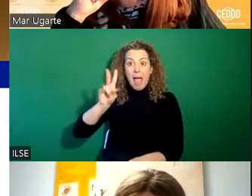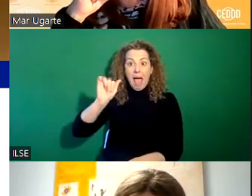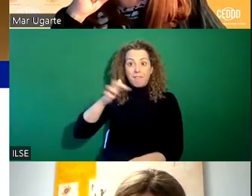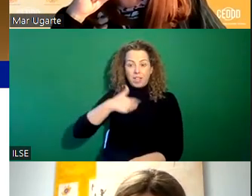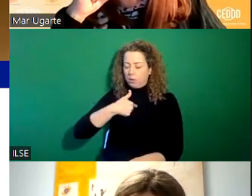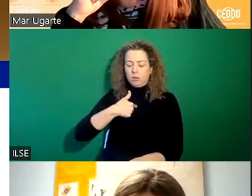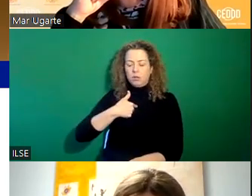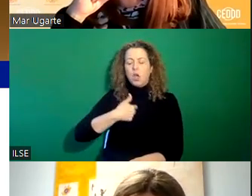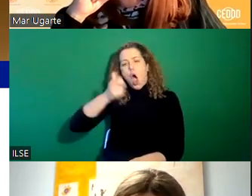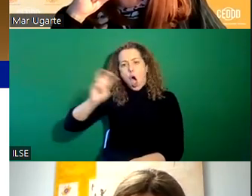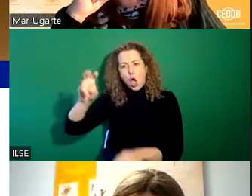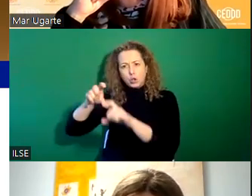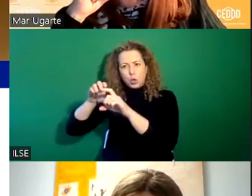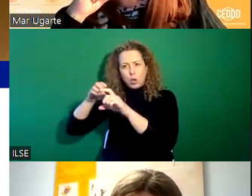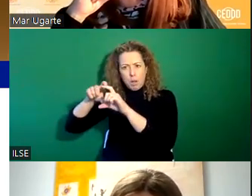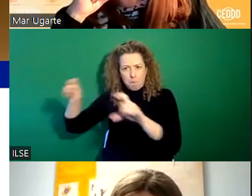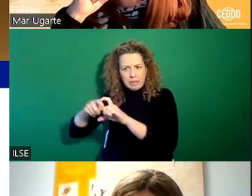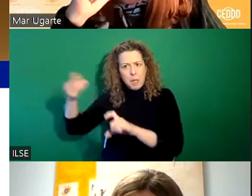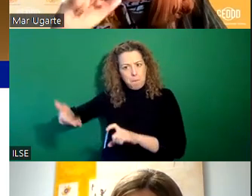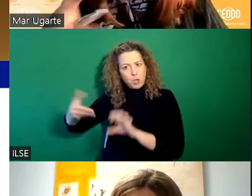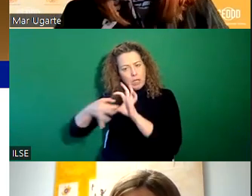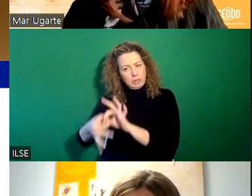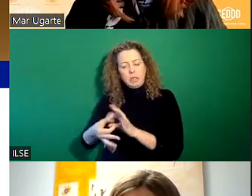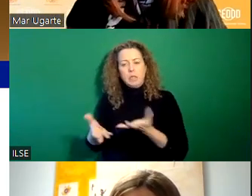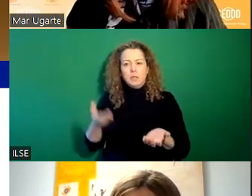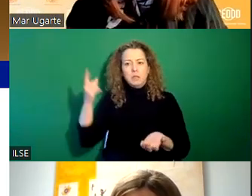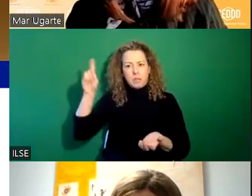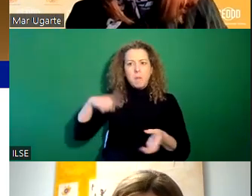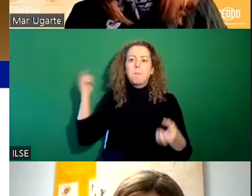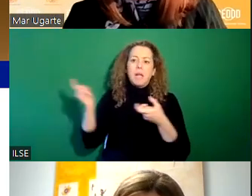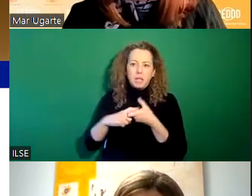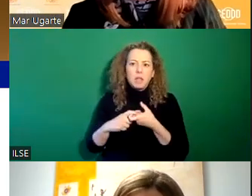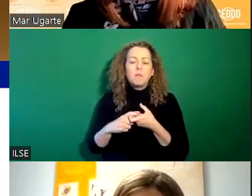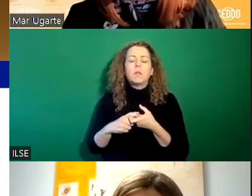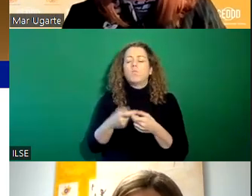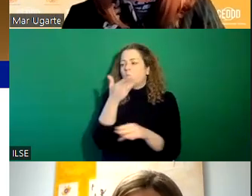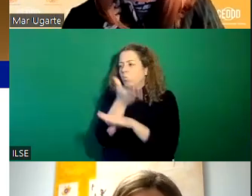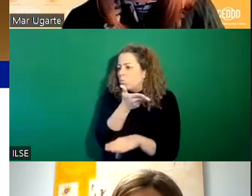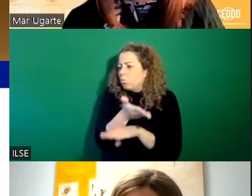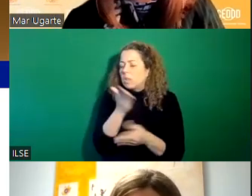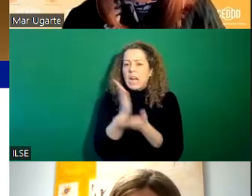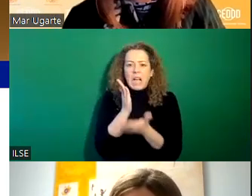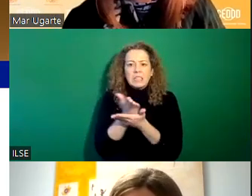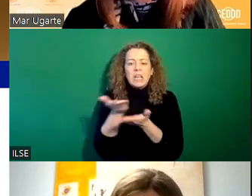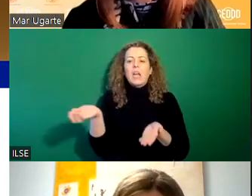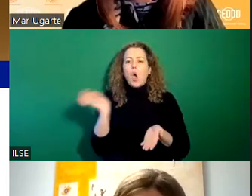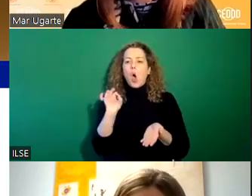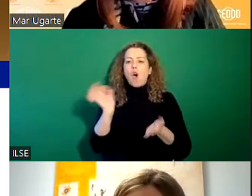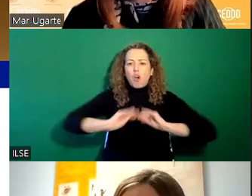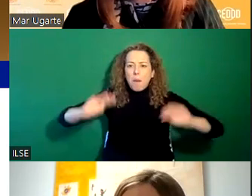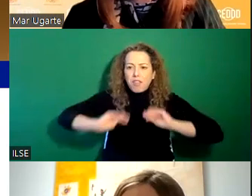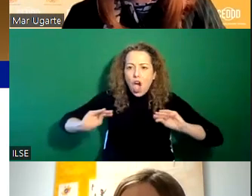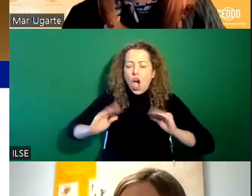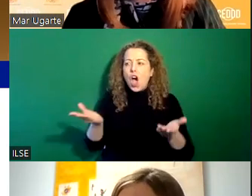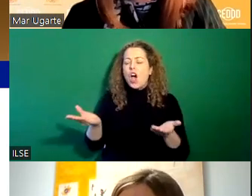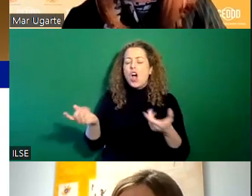otros grupos también importantes en la comunidad, en sesiones, en formaciones,